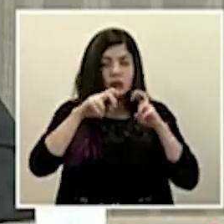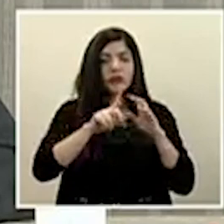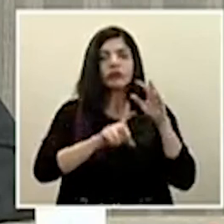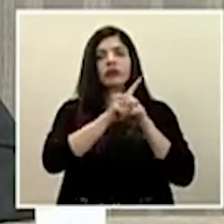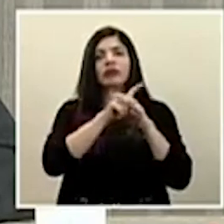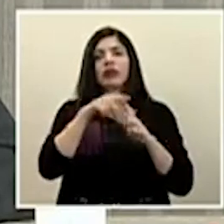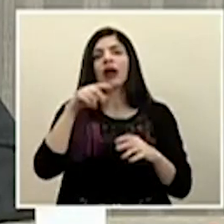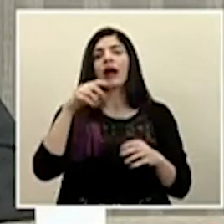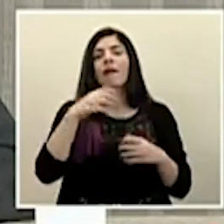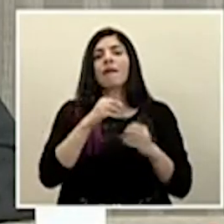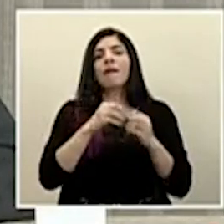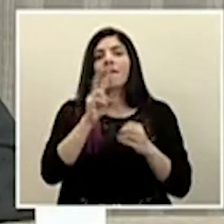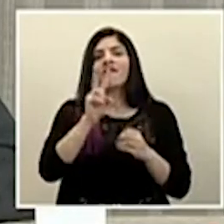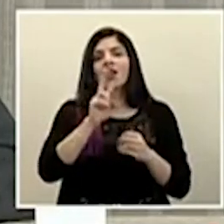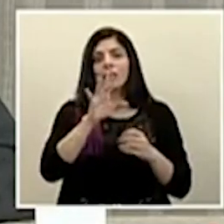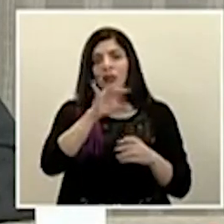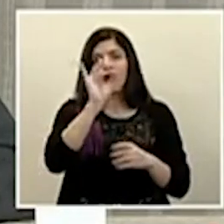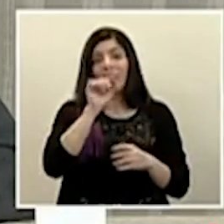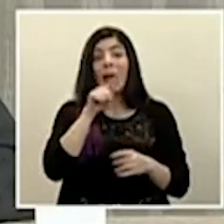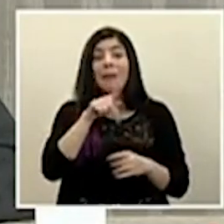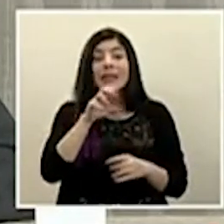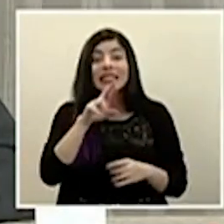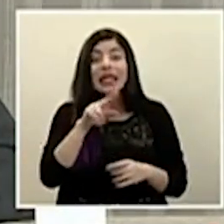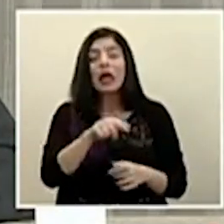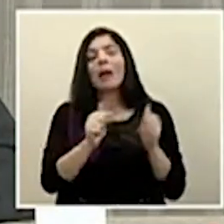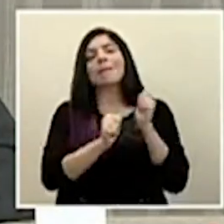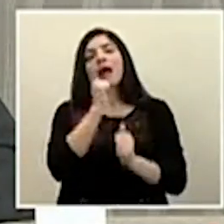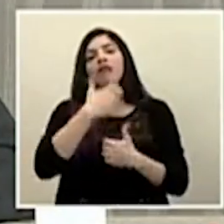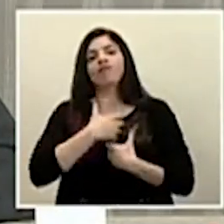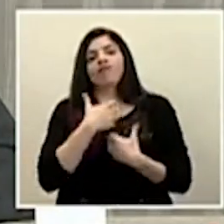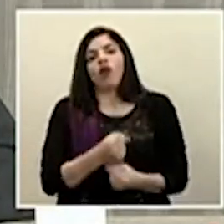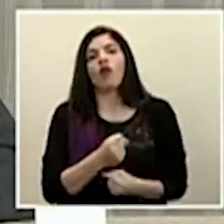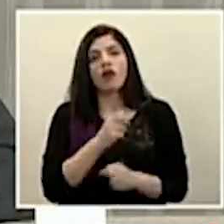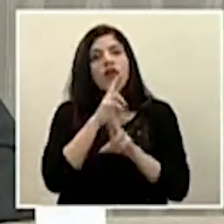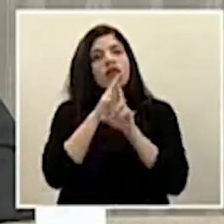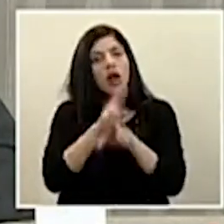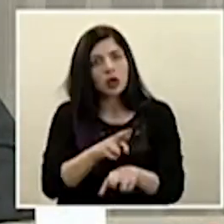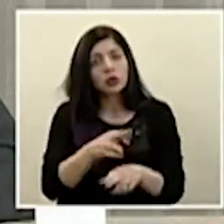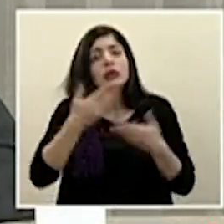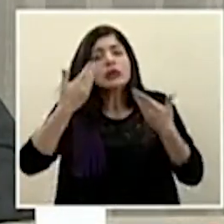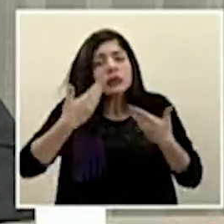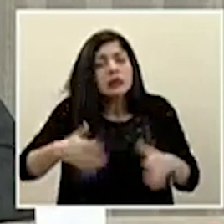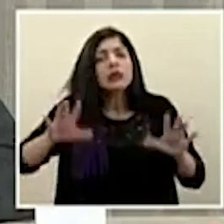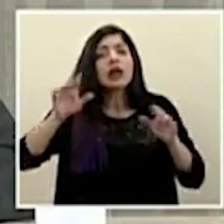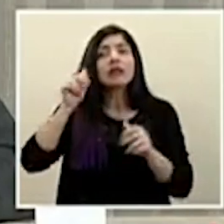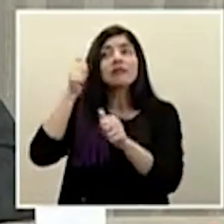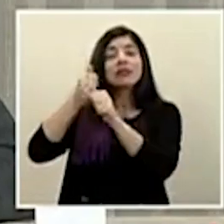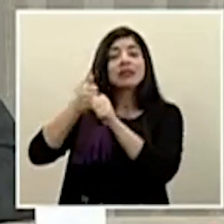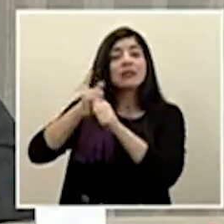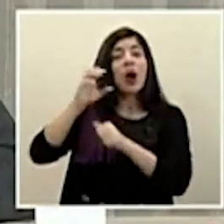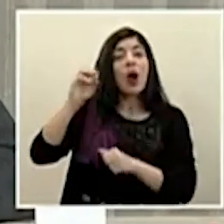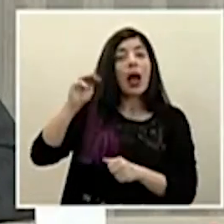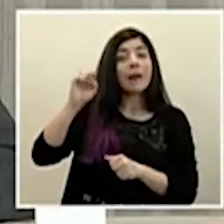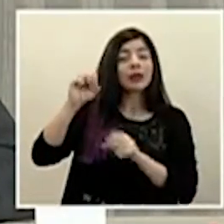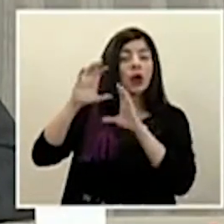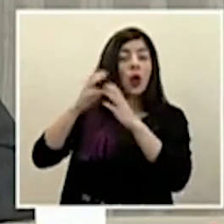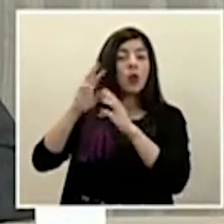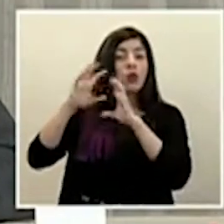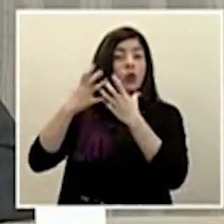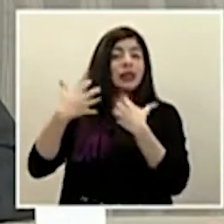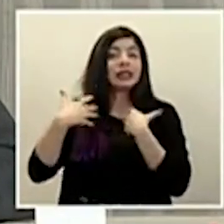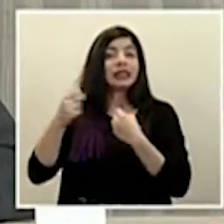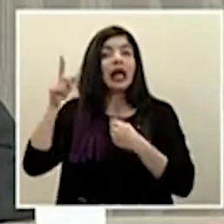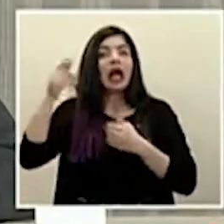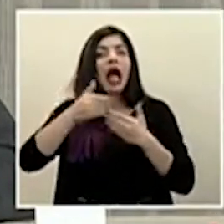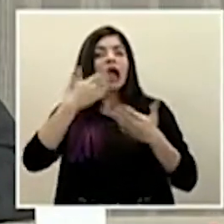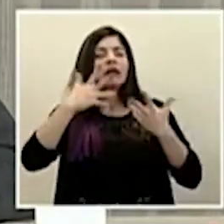más confiables y que han, en principio, sido ya valoradas incluso por la misma OMS. Tienen una precalificación muchas